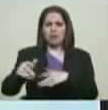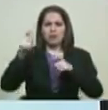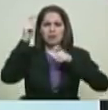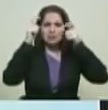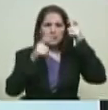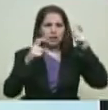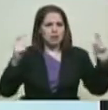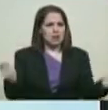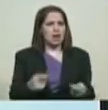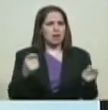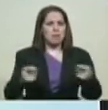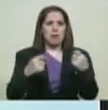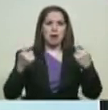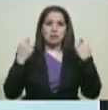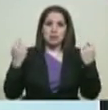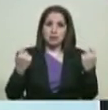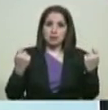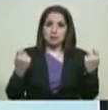campaña,